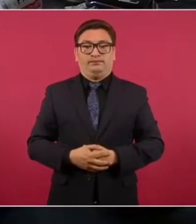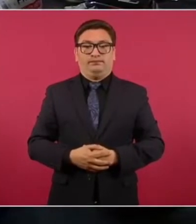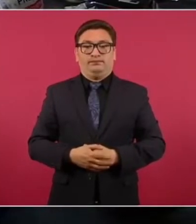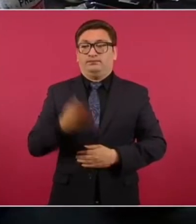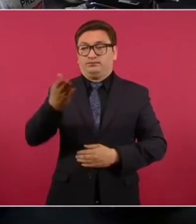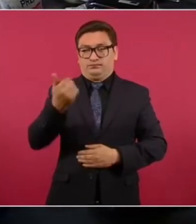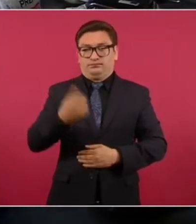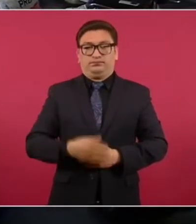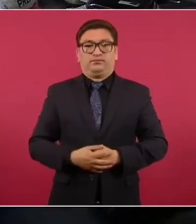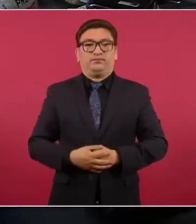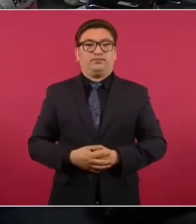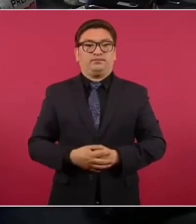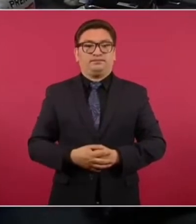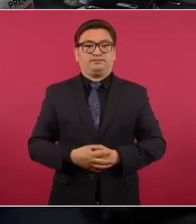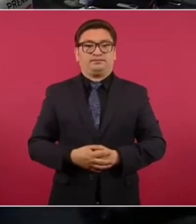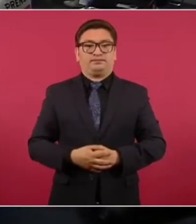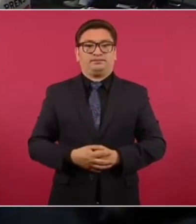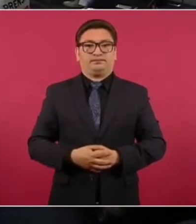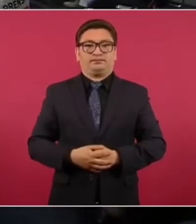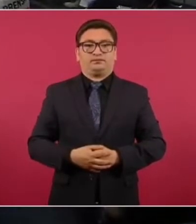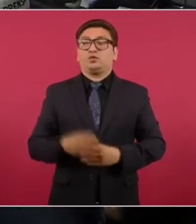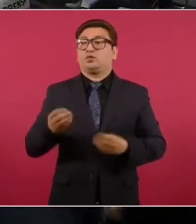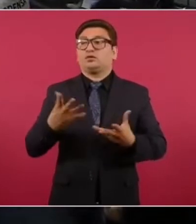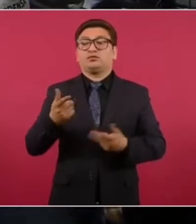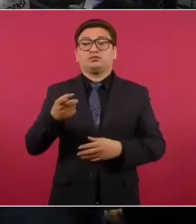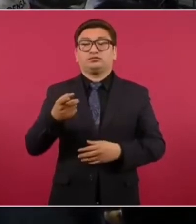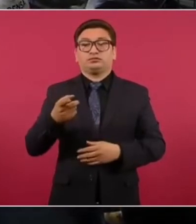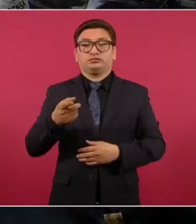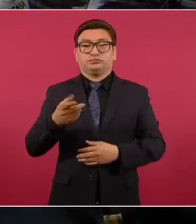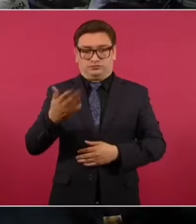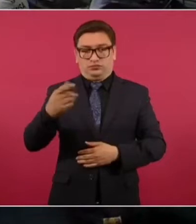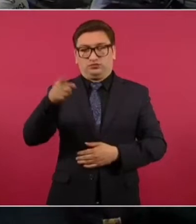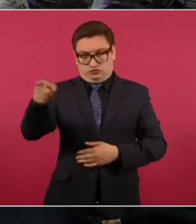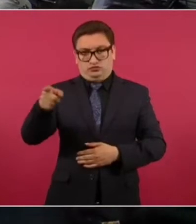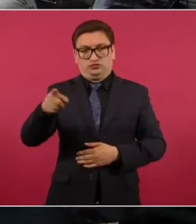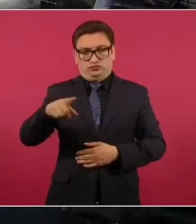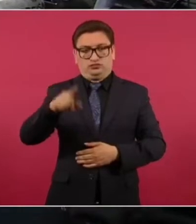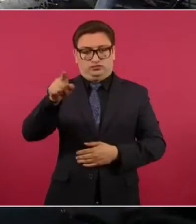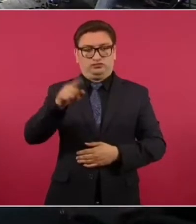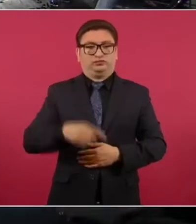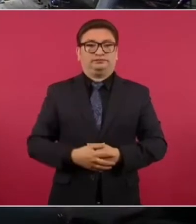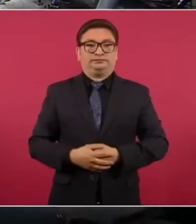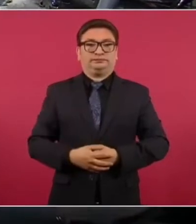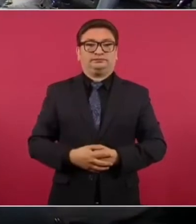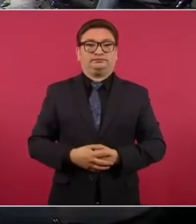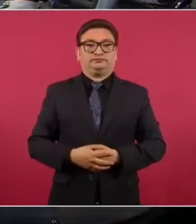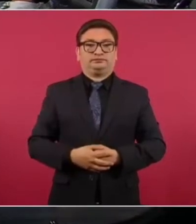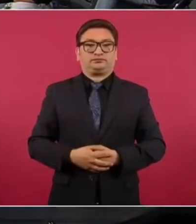Adelante, adelante. ¿Cuánto? Ándale, tú vas después.